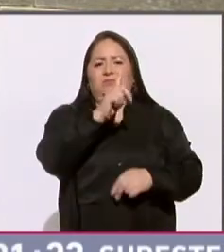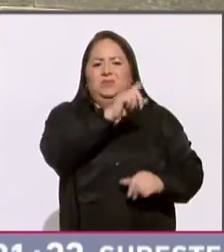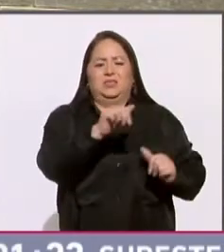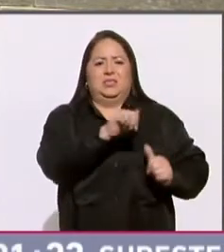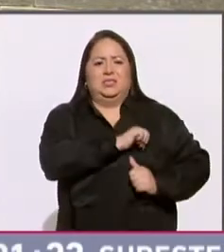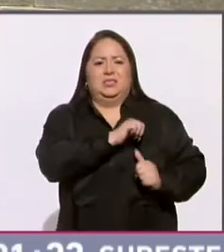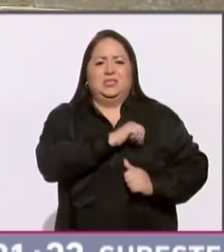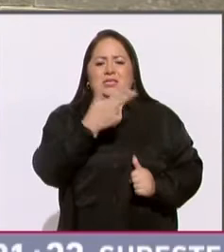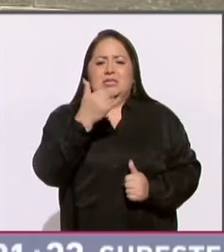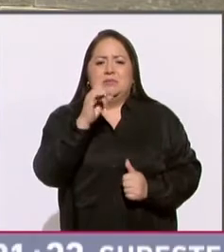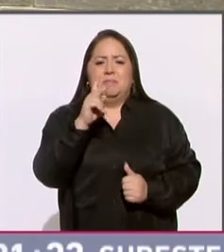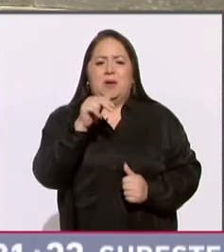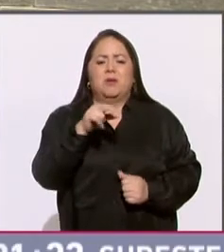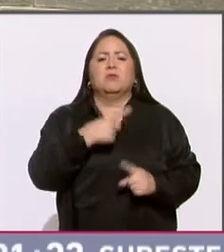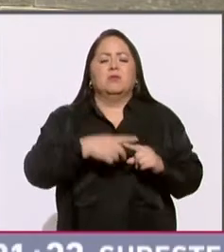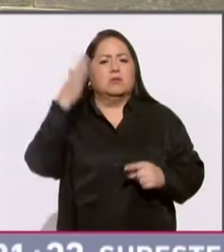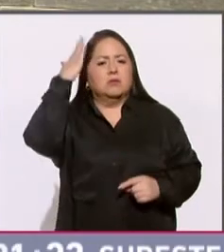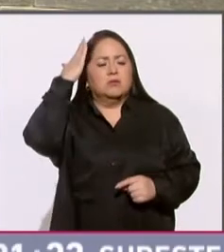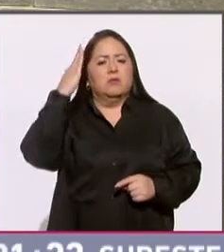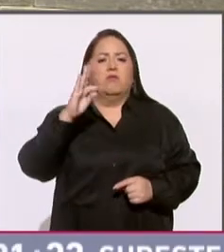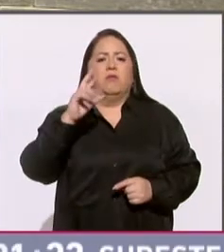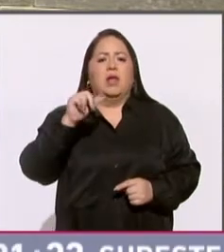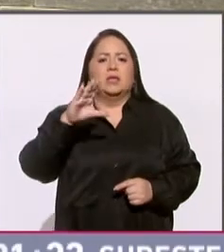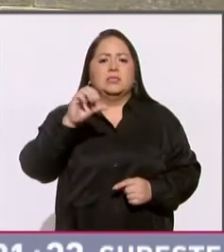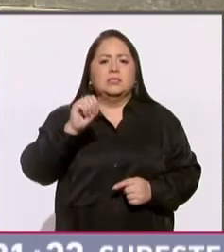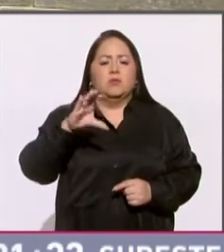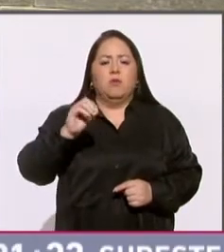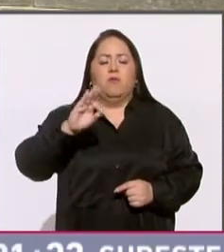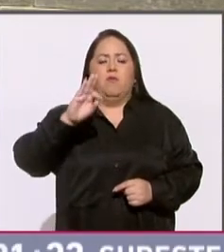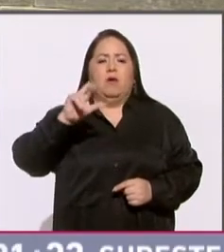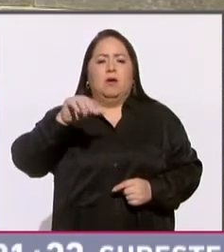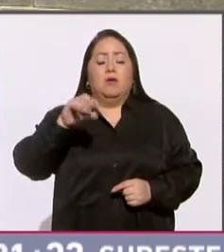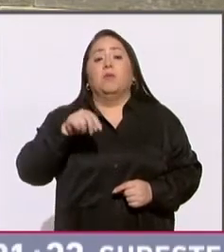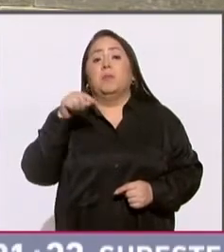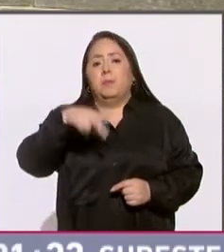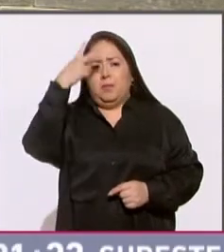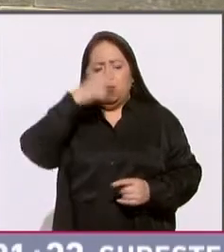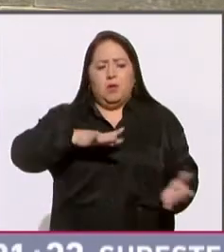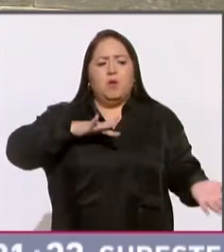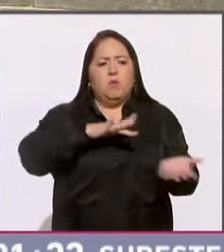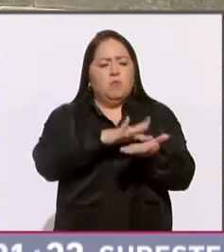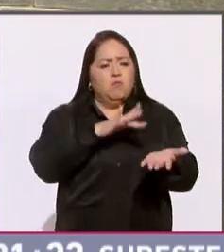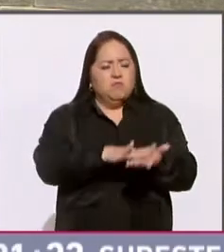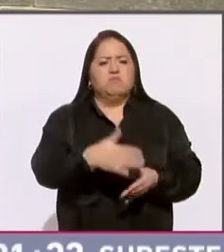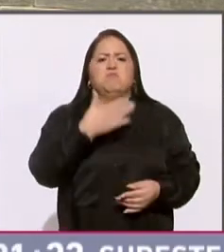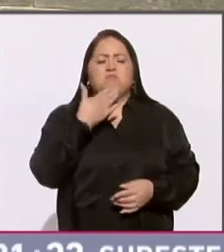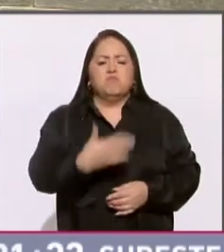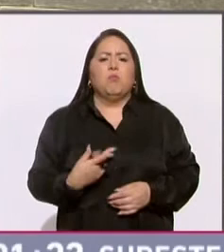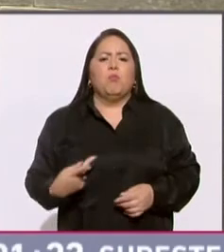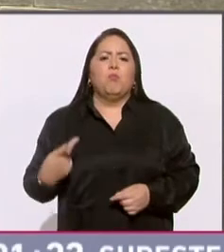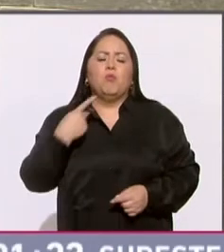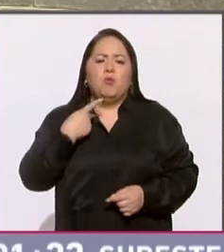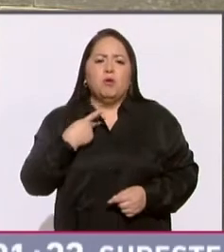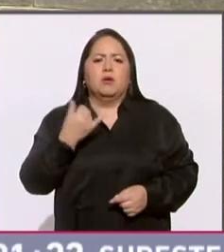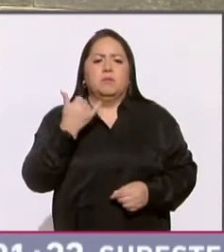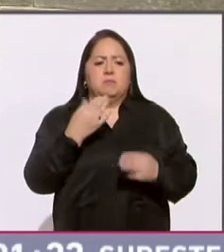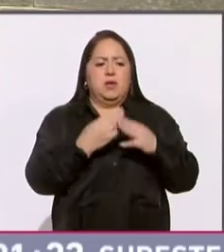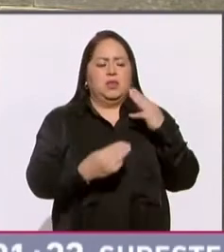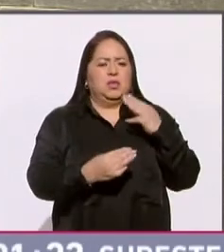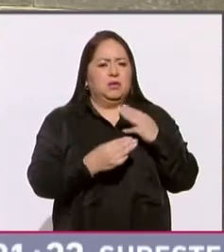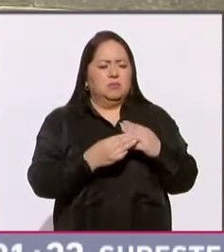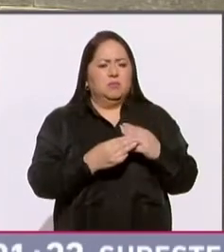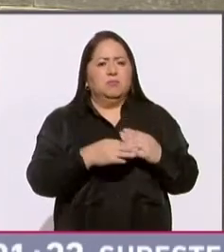hispano encabezado por francisco franco mexico apoyo diplomática política y materialmente